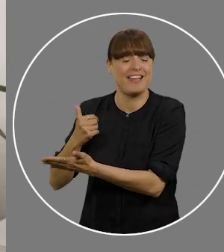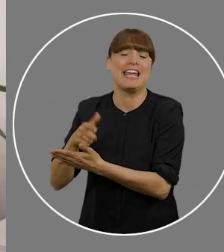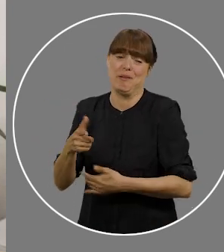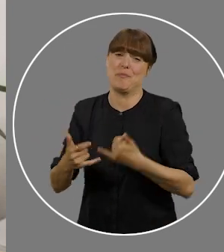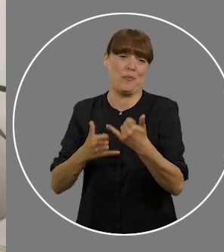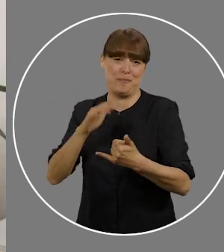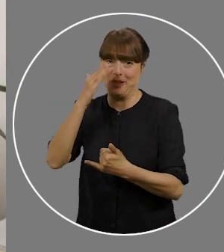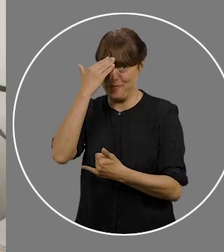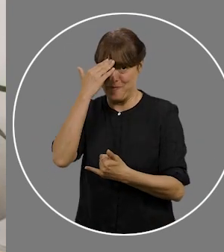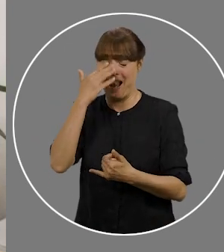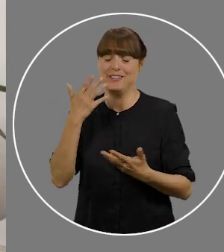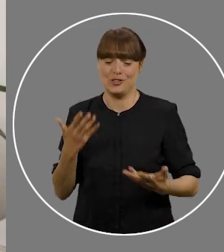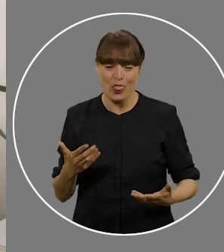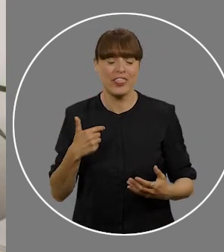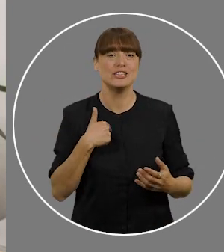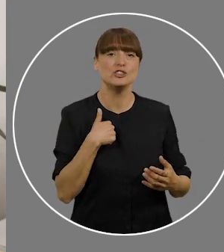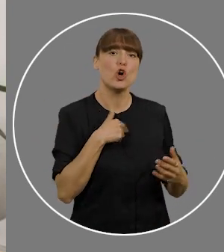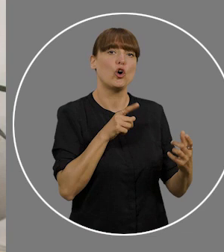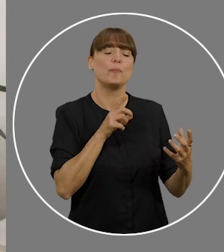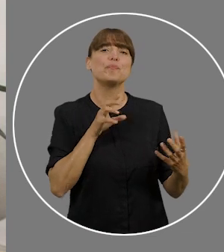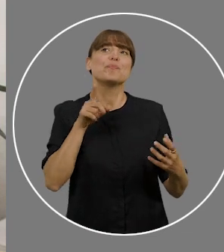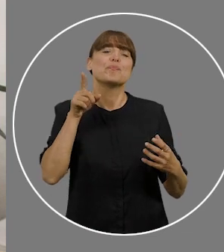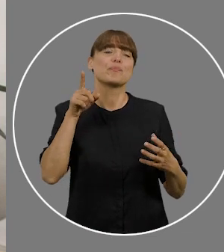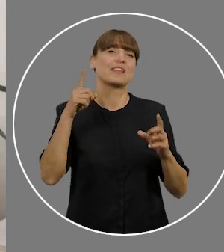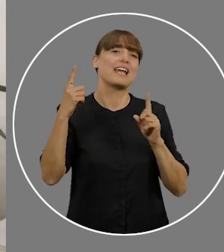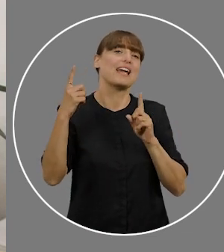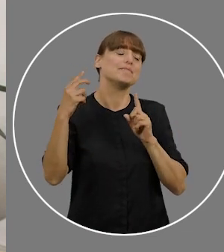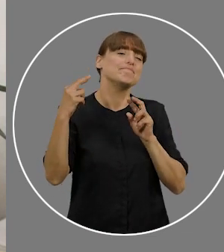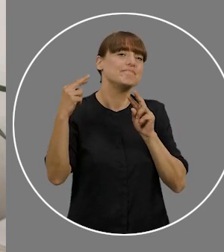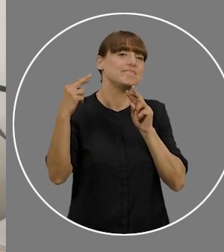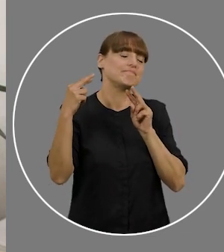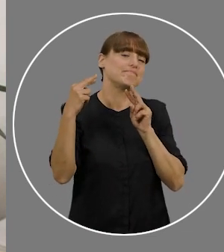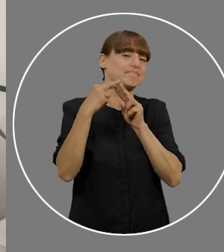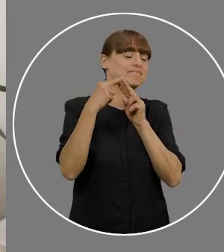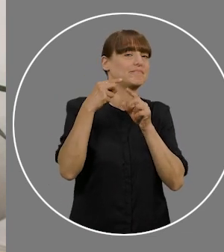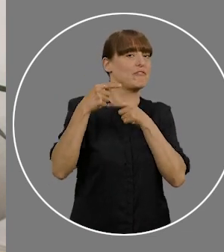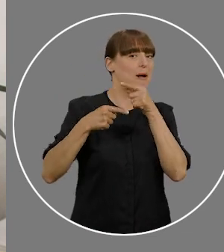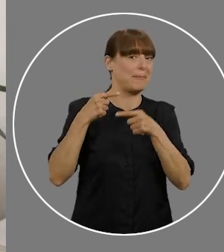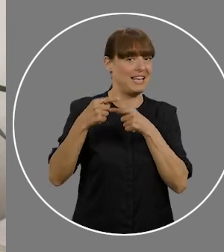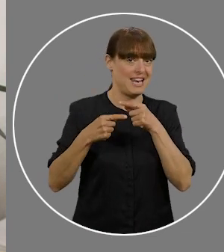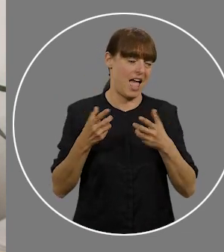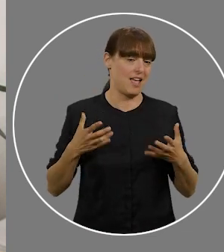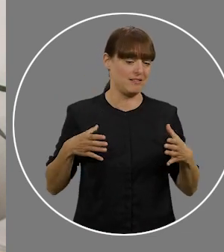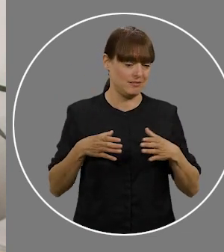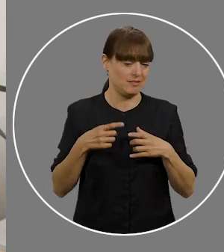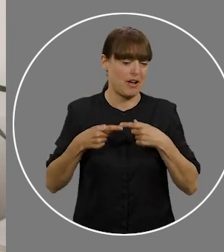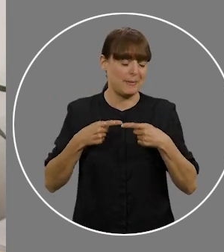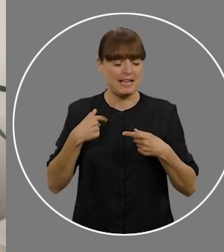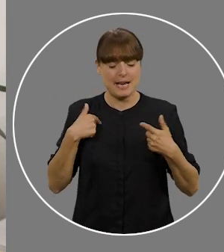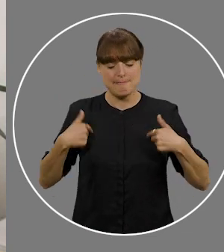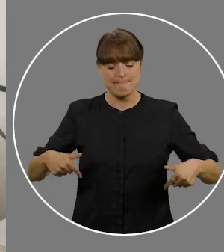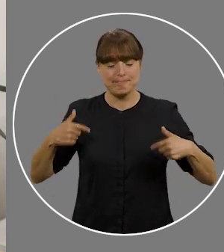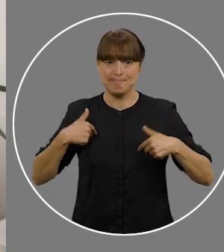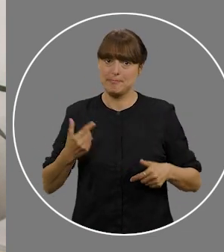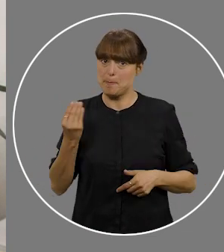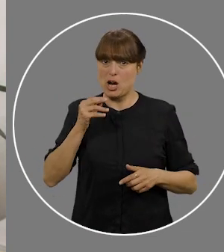por encontrar esta familia, y es que entonces ya se iba sintiendo que los tenían que quitar.